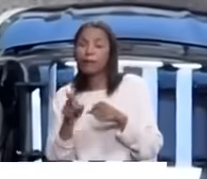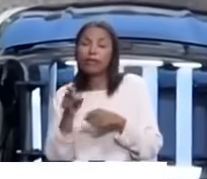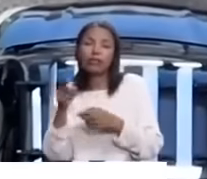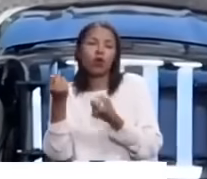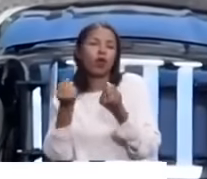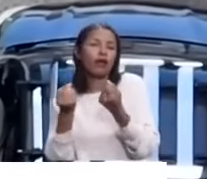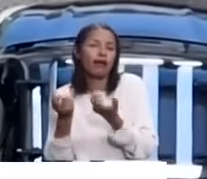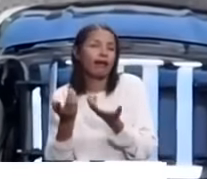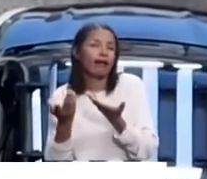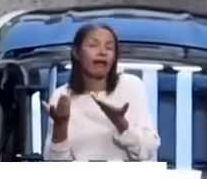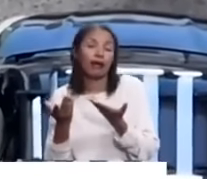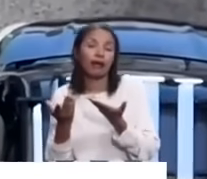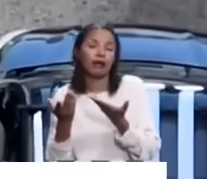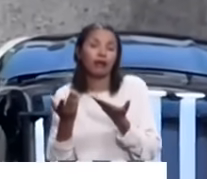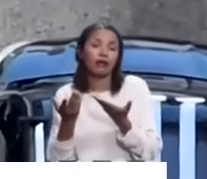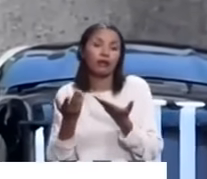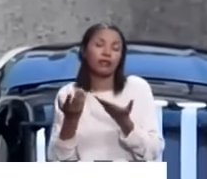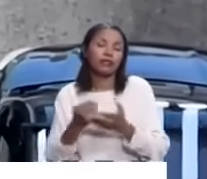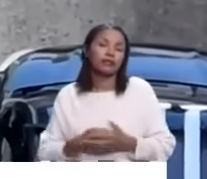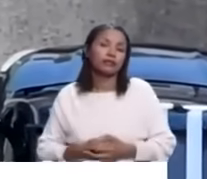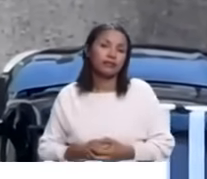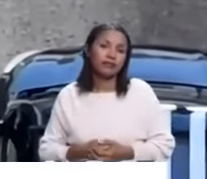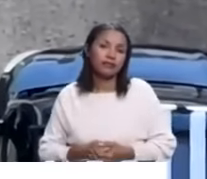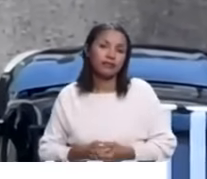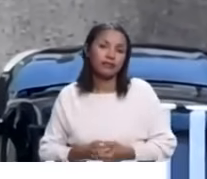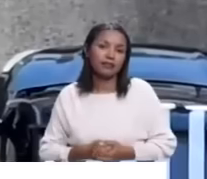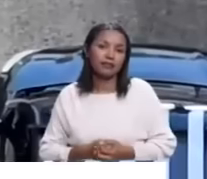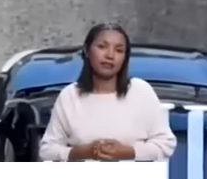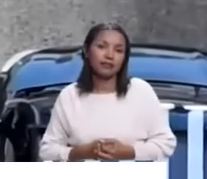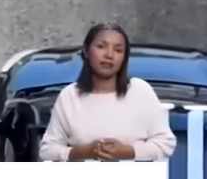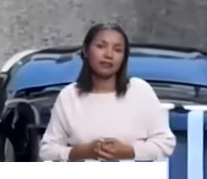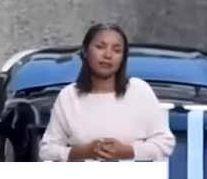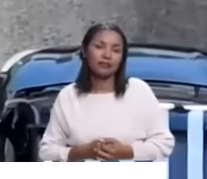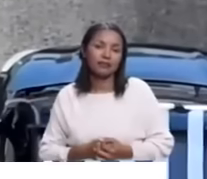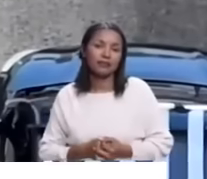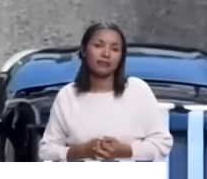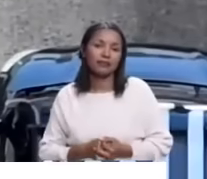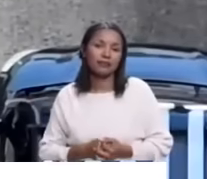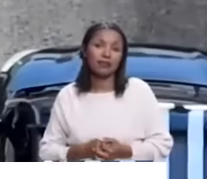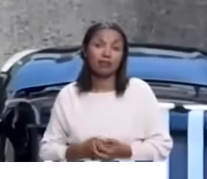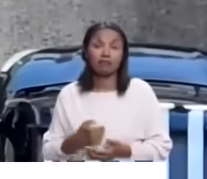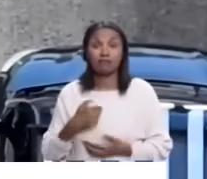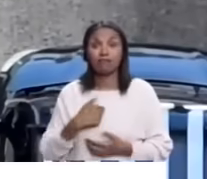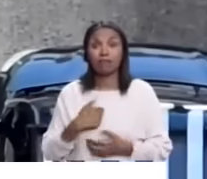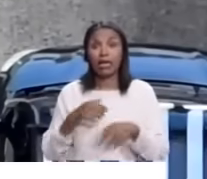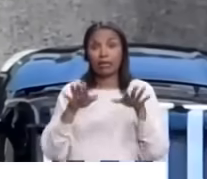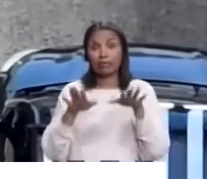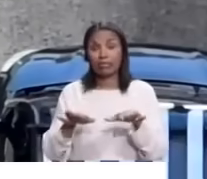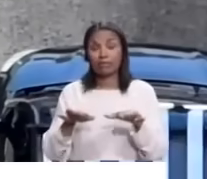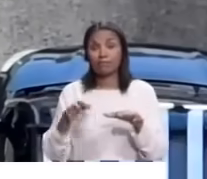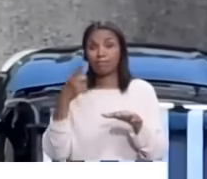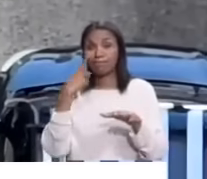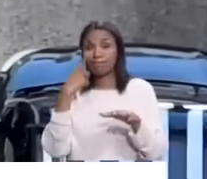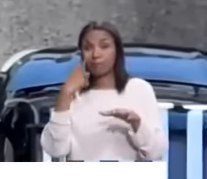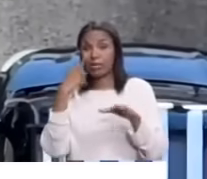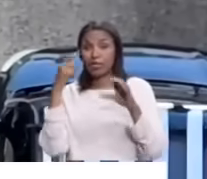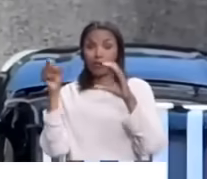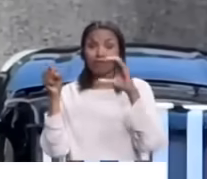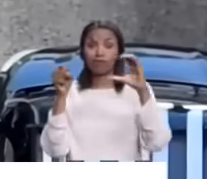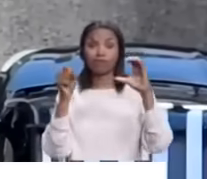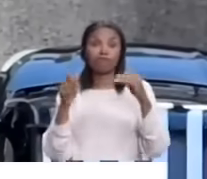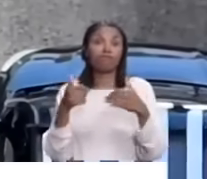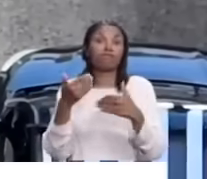con antecedentes delictivos. Así es, bueno, estamos todavía aquí esperando a